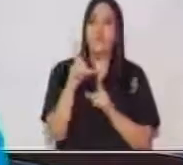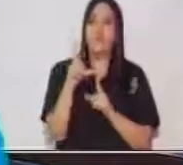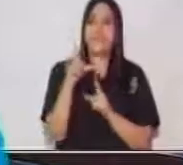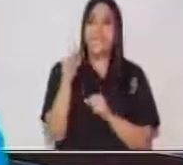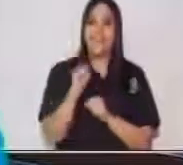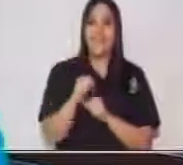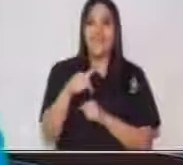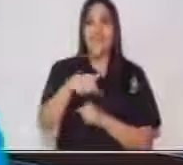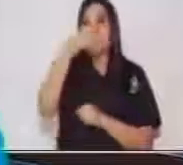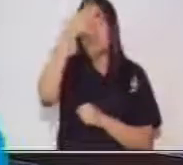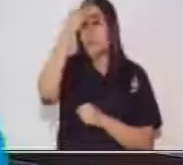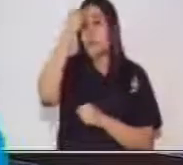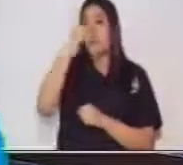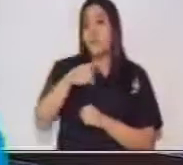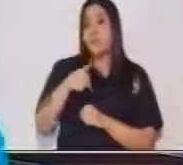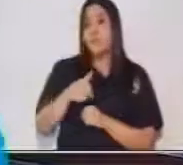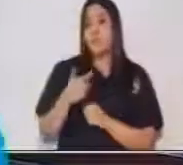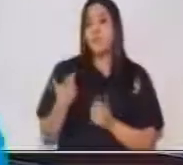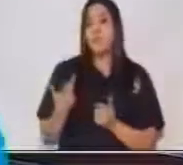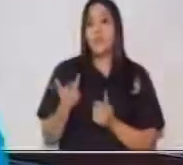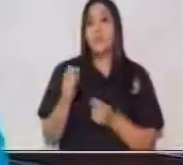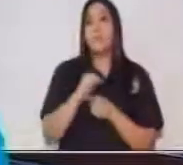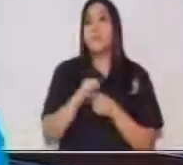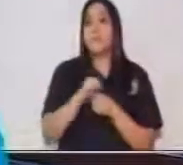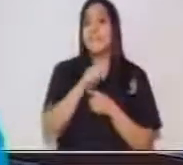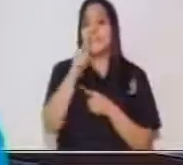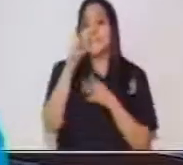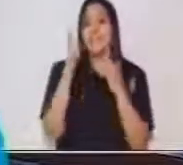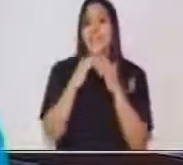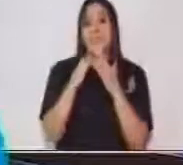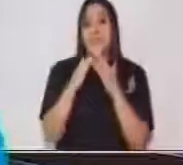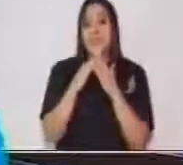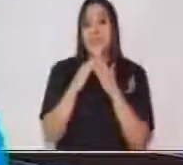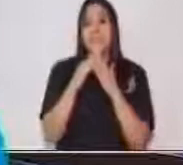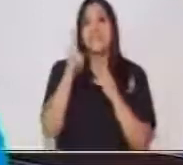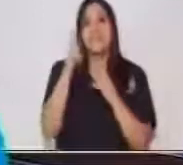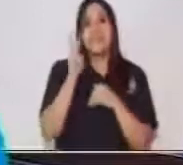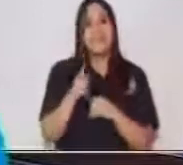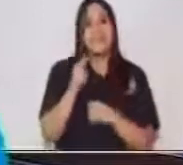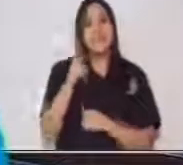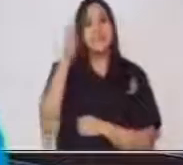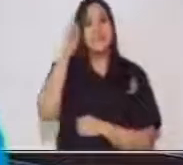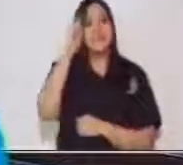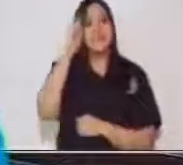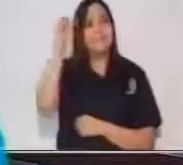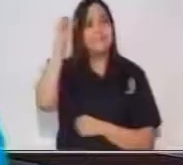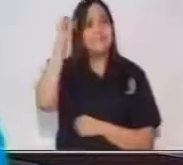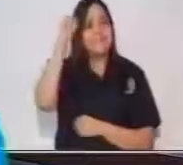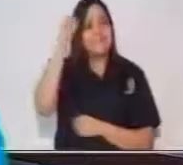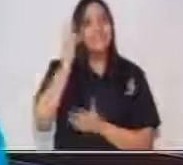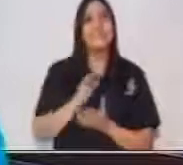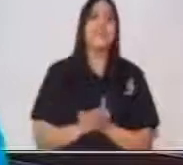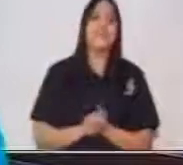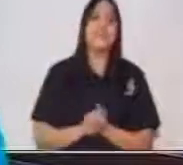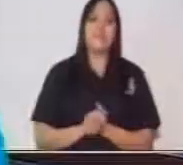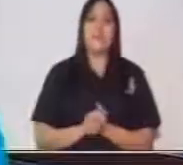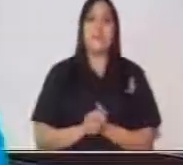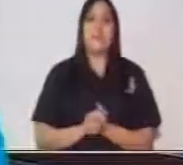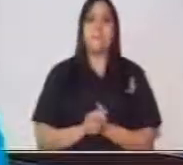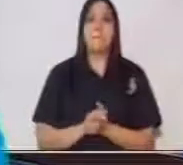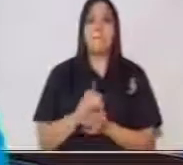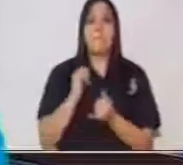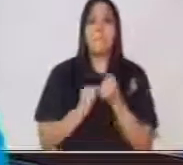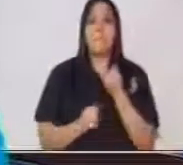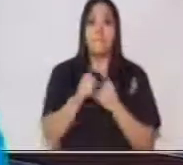Esto fue lo que aprendimos en esta sesión. Practícalo en casa para que siempre lo tengas presente. Para terminar, vamos